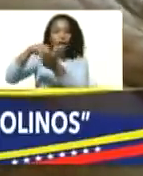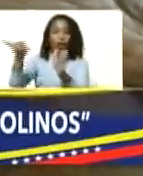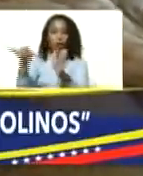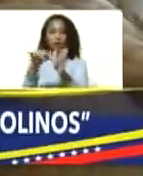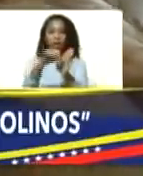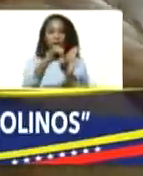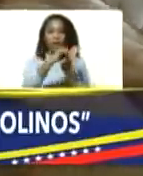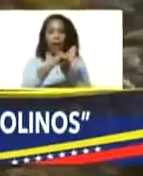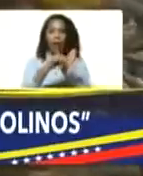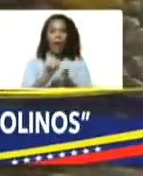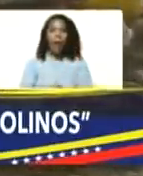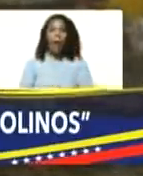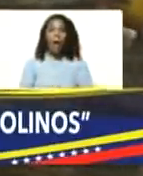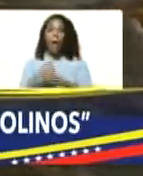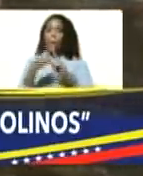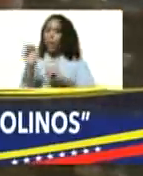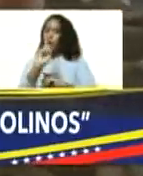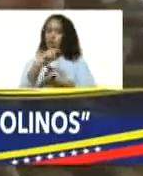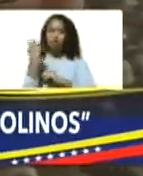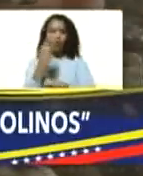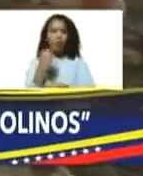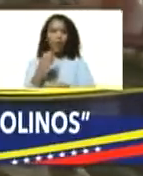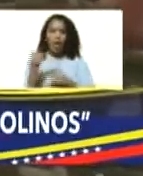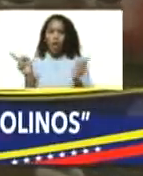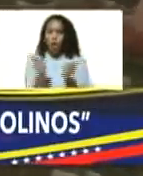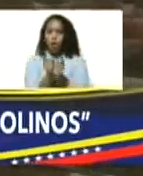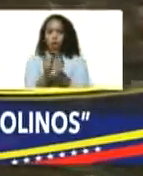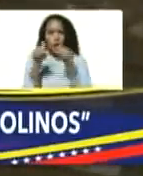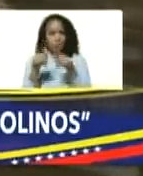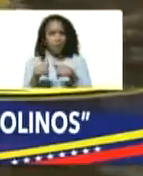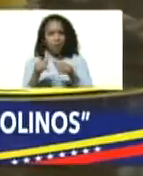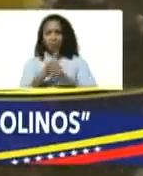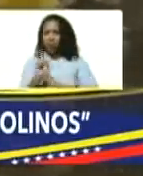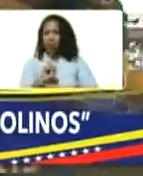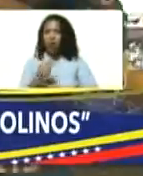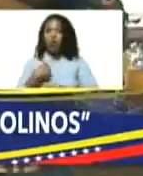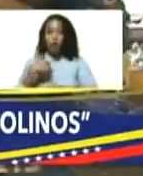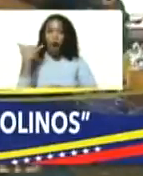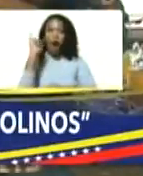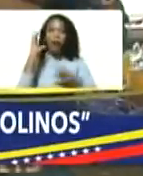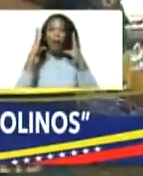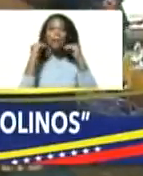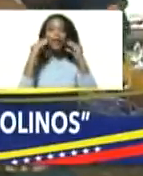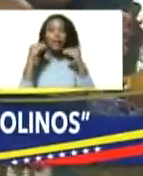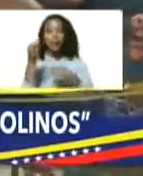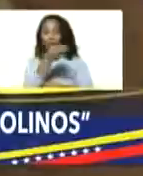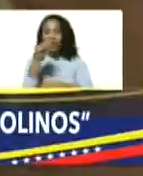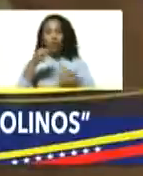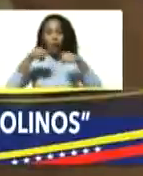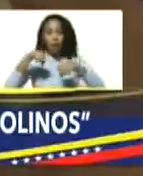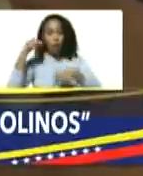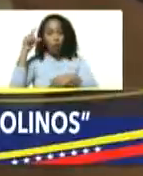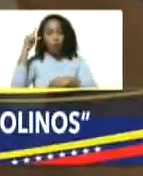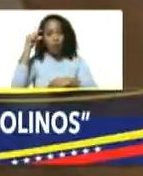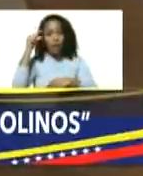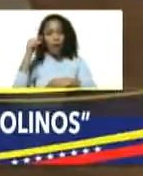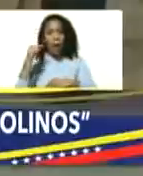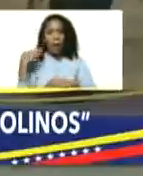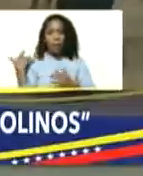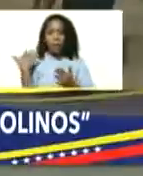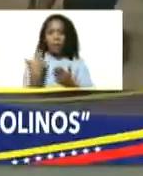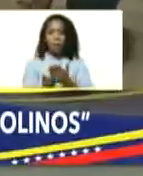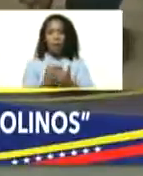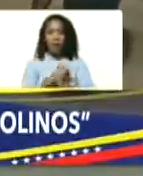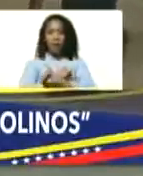pero no hay nada más esto señor presidente yo tengo una experiencia maravillosa en estos días que terminó